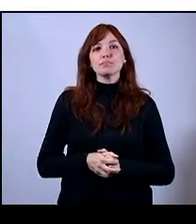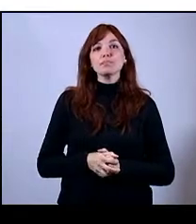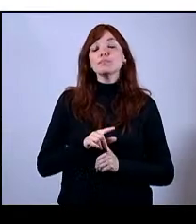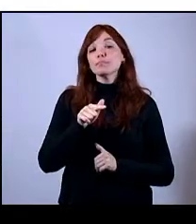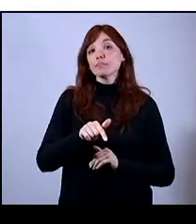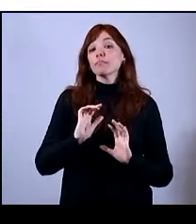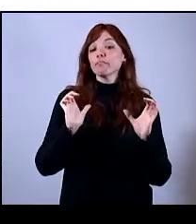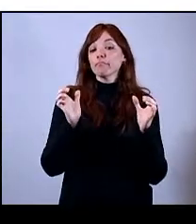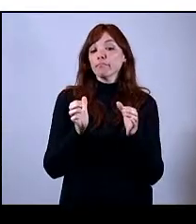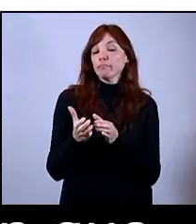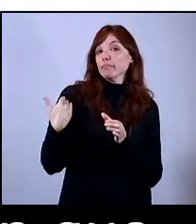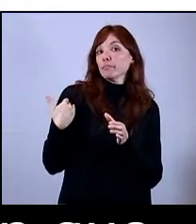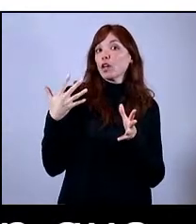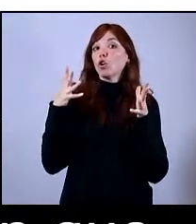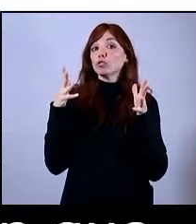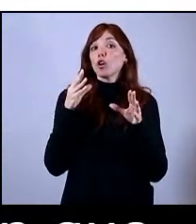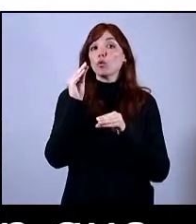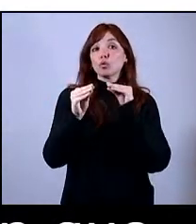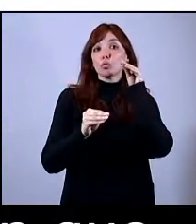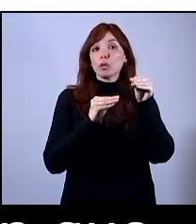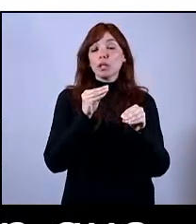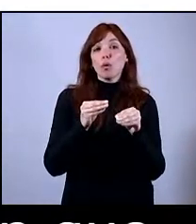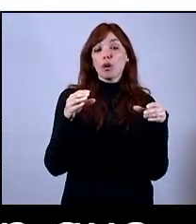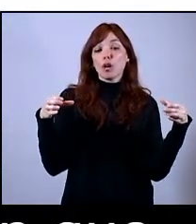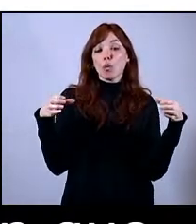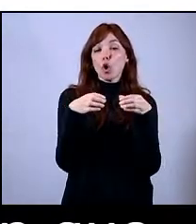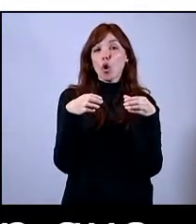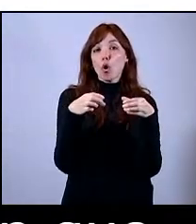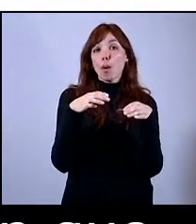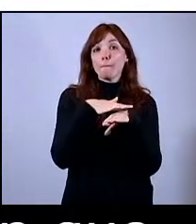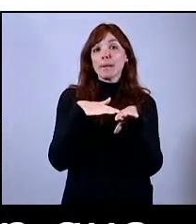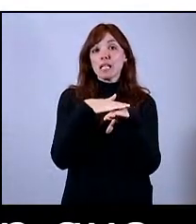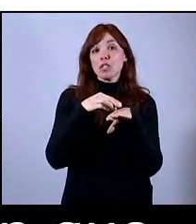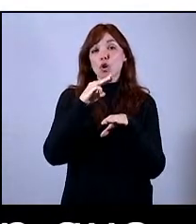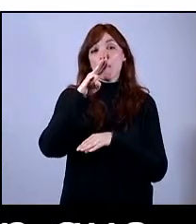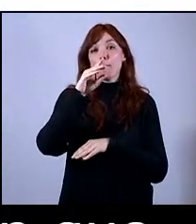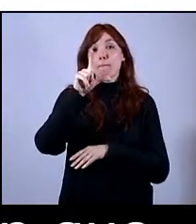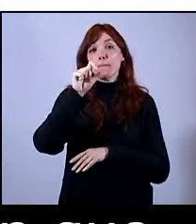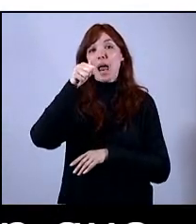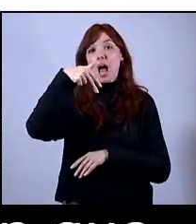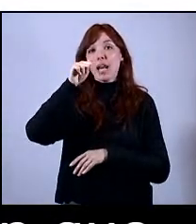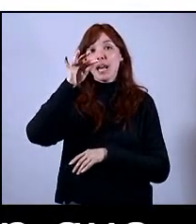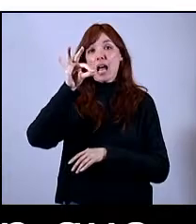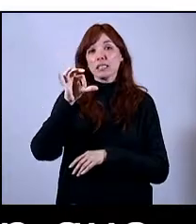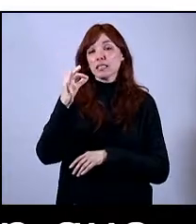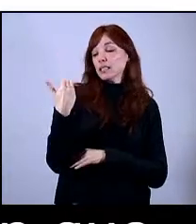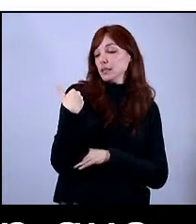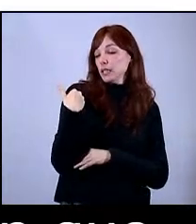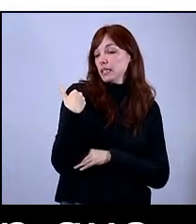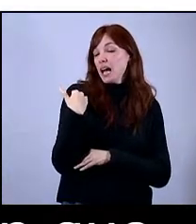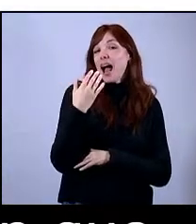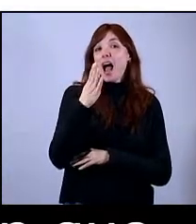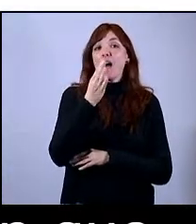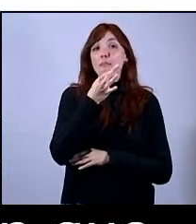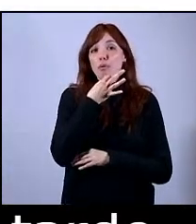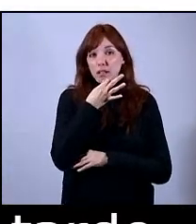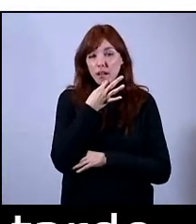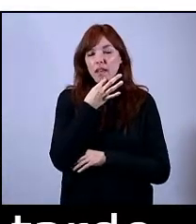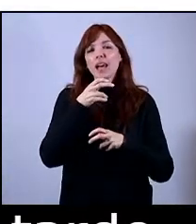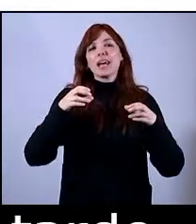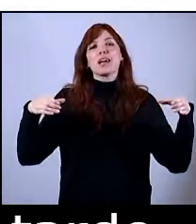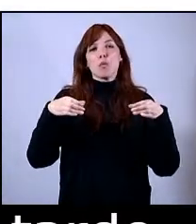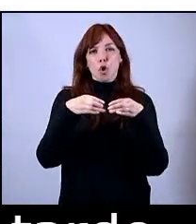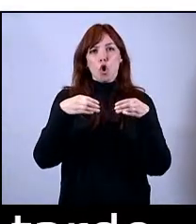que hubo del Consejo Consultivo con el ministro Planas en la tarde de ayer, por